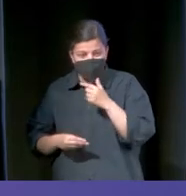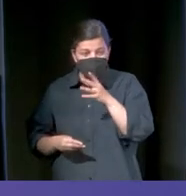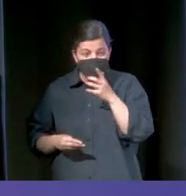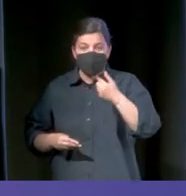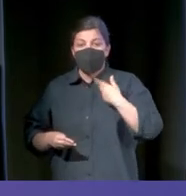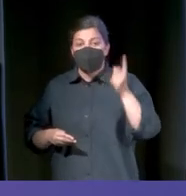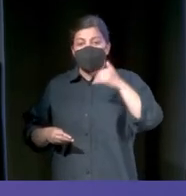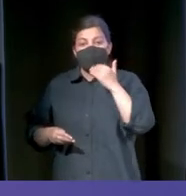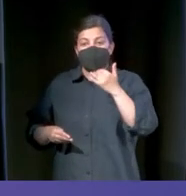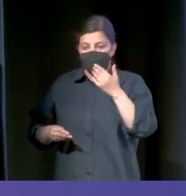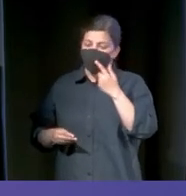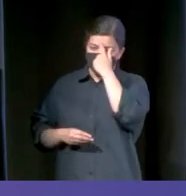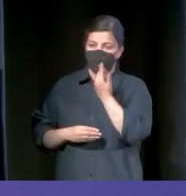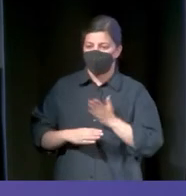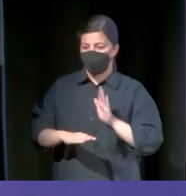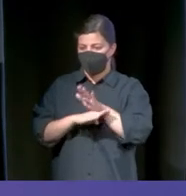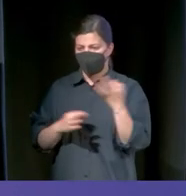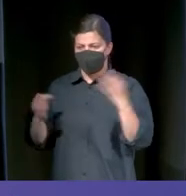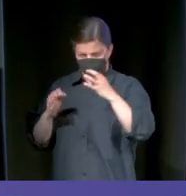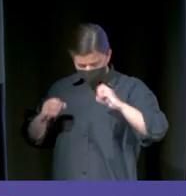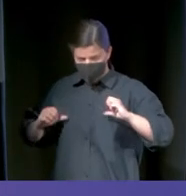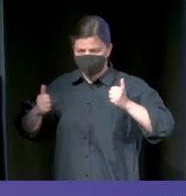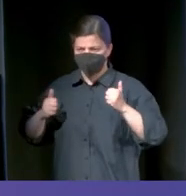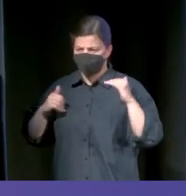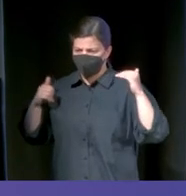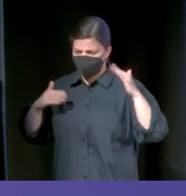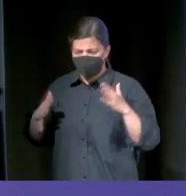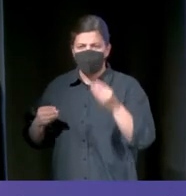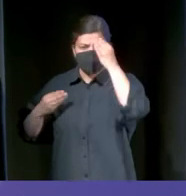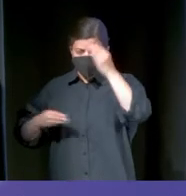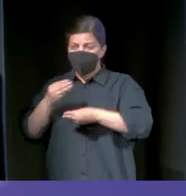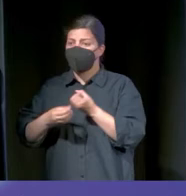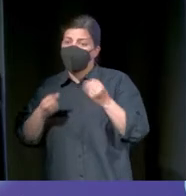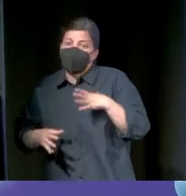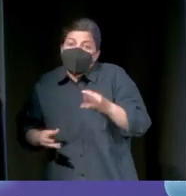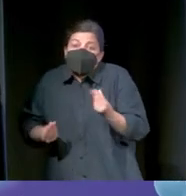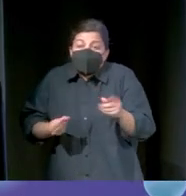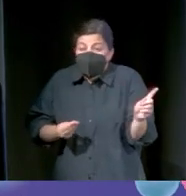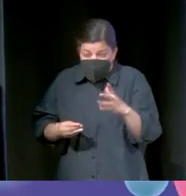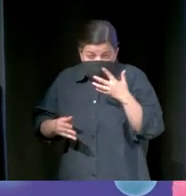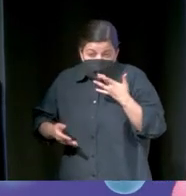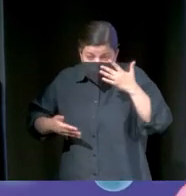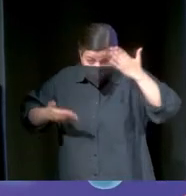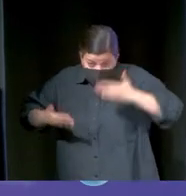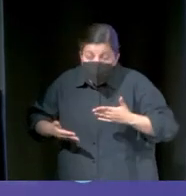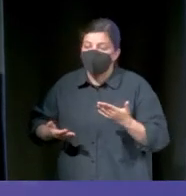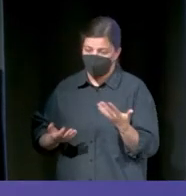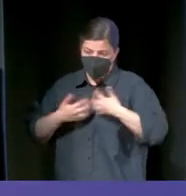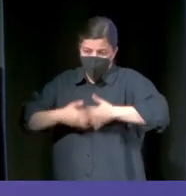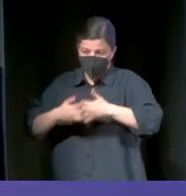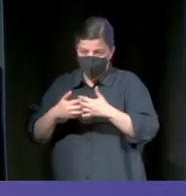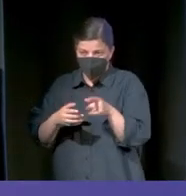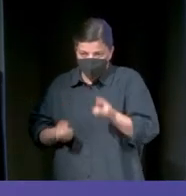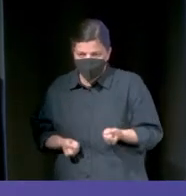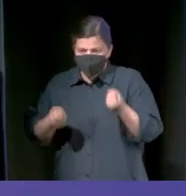hay una cosa que es actitud hay que venirse arriba tú te crees que hacen las cosas bien a lo mejor no mucho pero si tú te lo crees eso funciona y es lo que tú